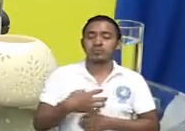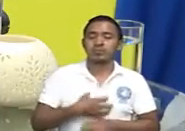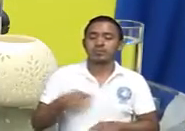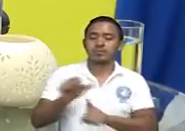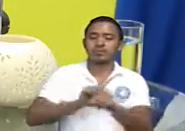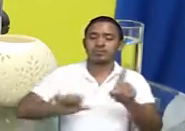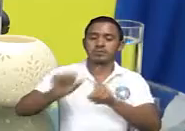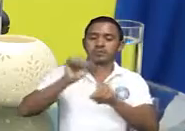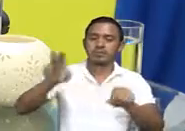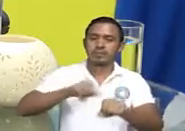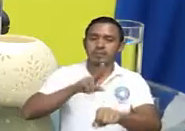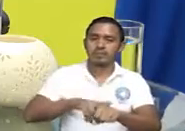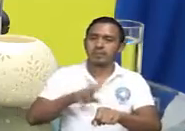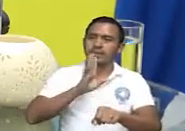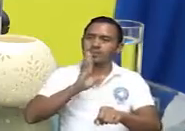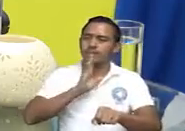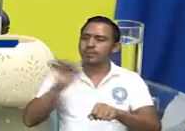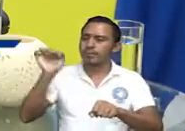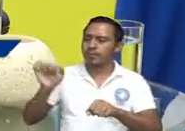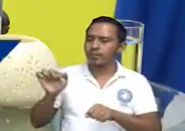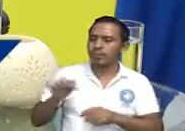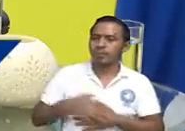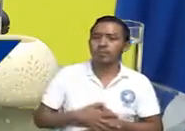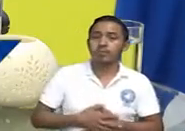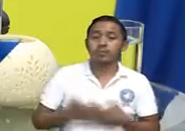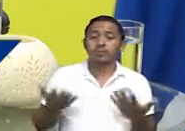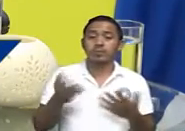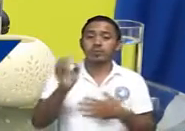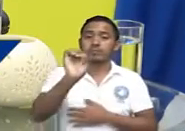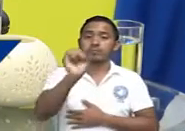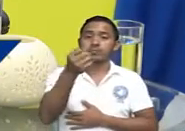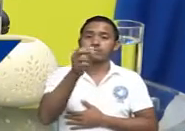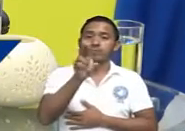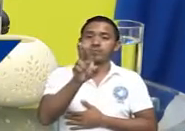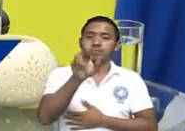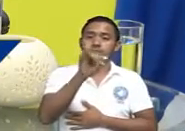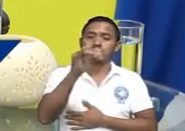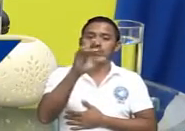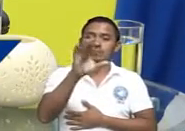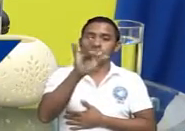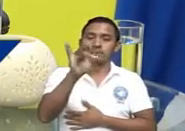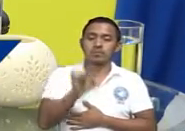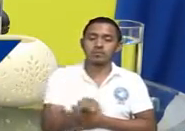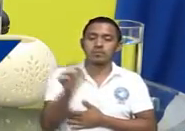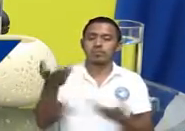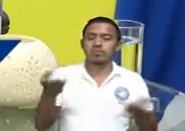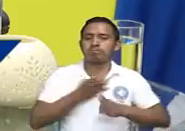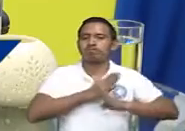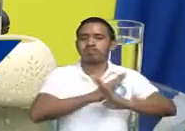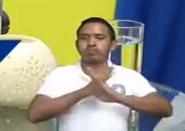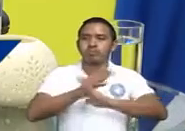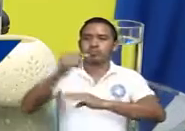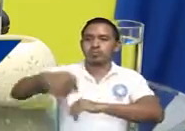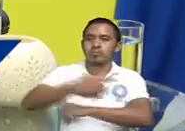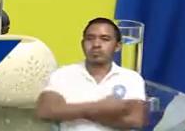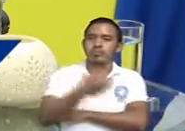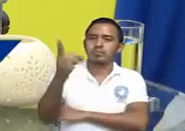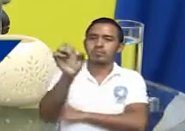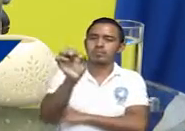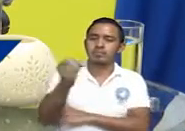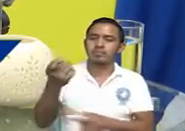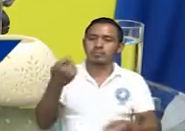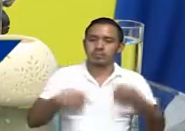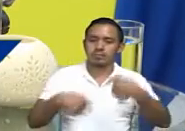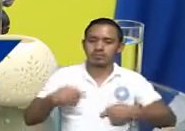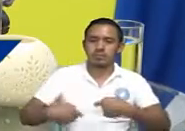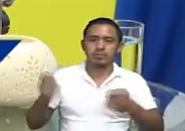de la Asamblea Nacional. Estamos hablando hoy sobre el suicidio y cómo prevenirlo, precisamente cuando hoy, 10 de septiembre,